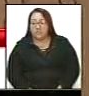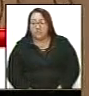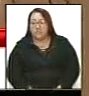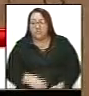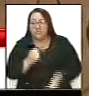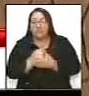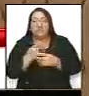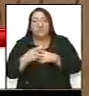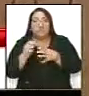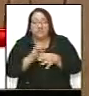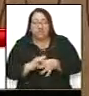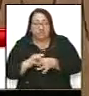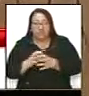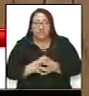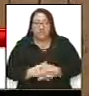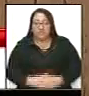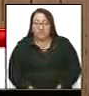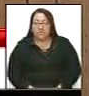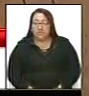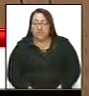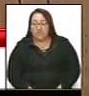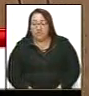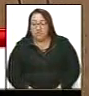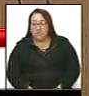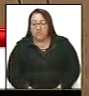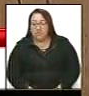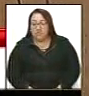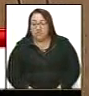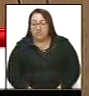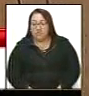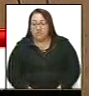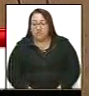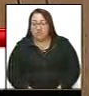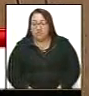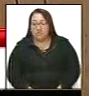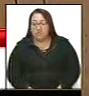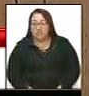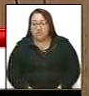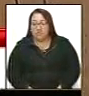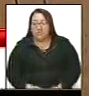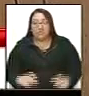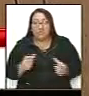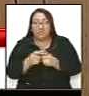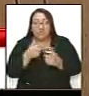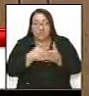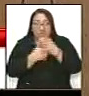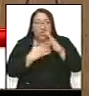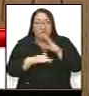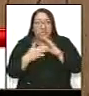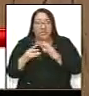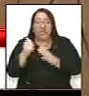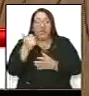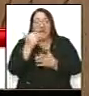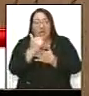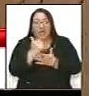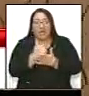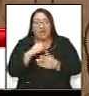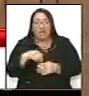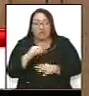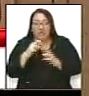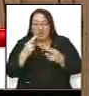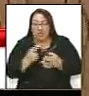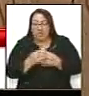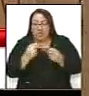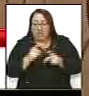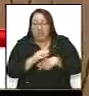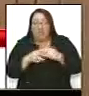Aprobado por unanimidad. Segundo punto, estación de despacho. Señores congresistas, se ha remitido por vía electrónica la agenda de la presente sesión,